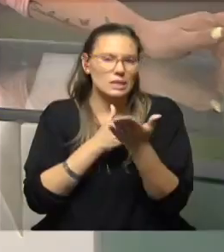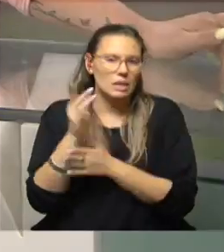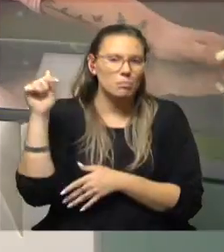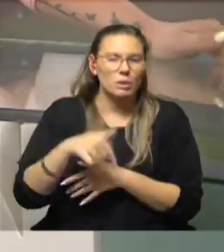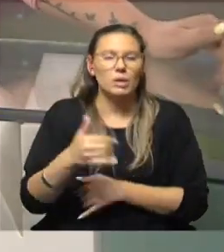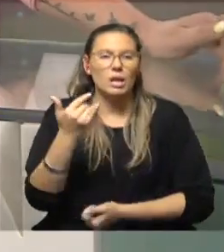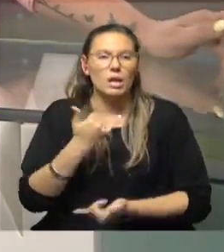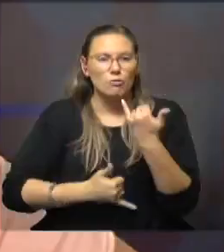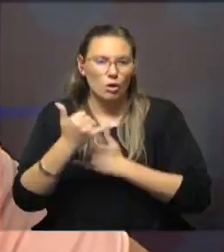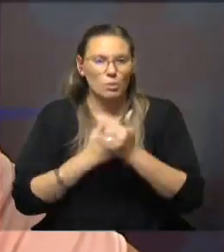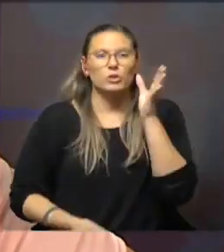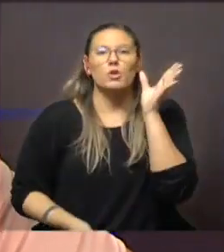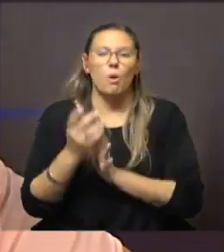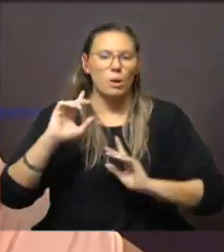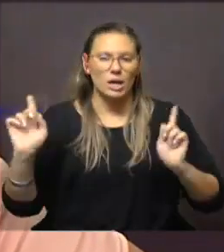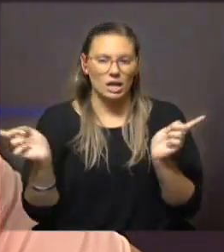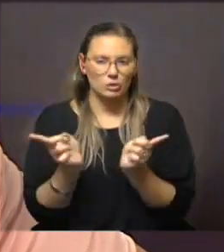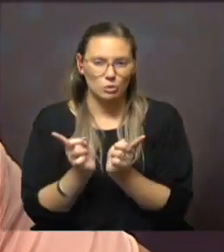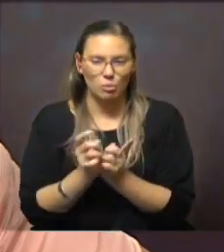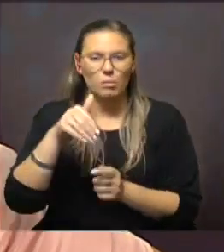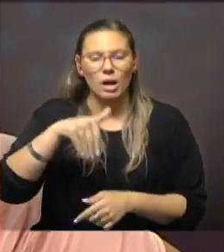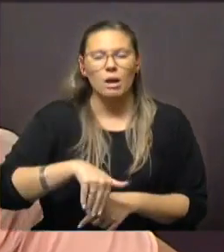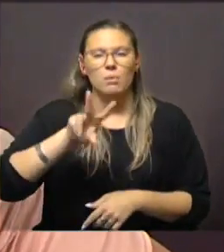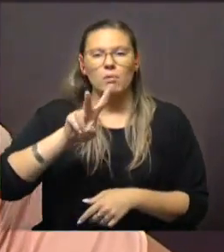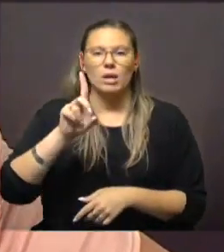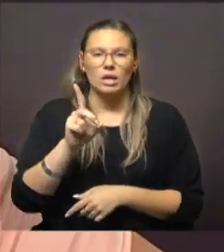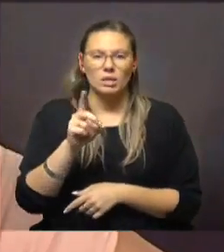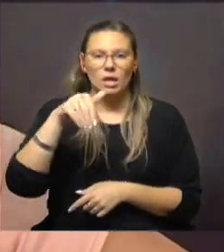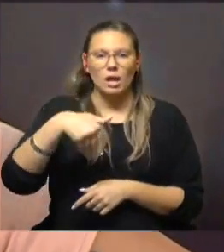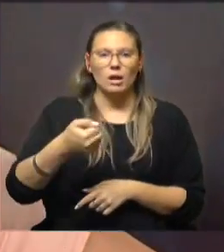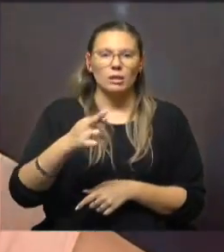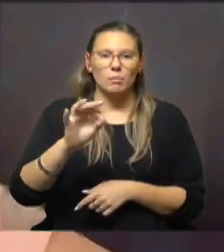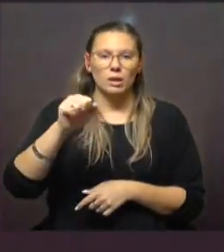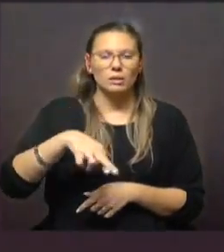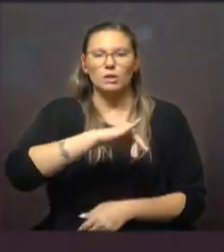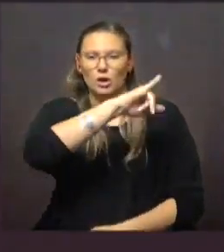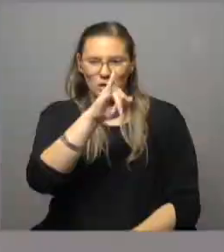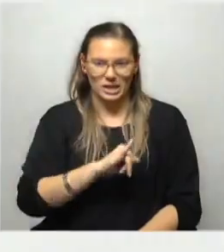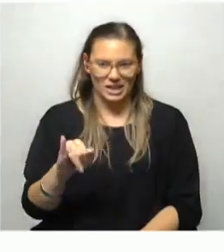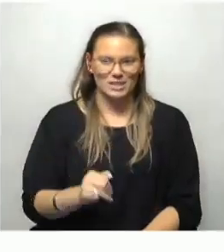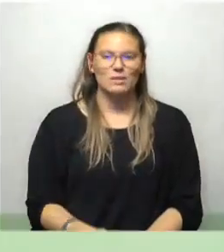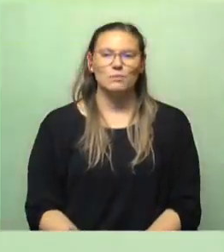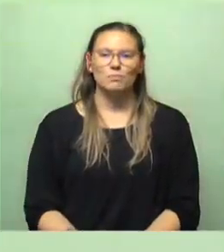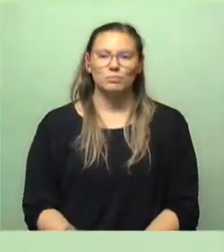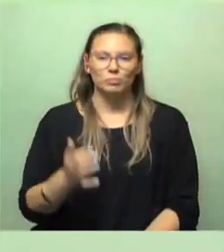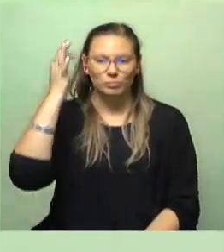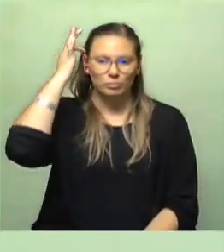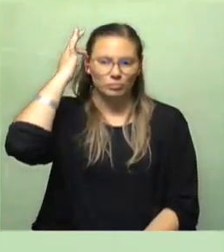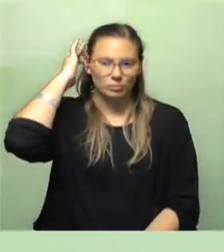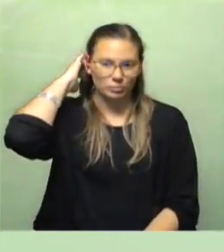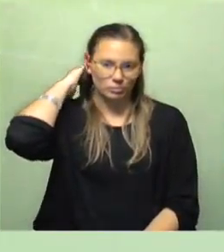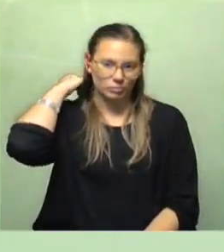actualizándonos, dándonos el resumen de lo que va a ser MBD Noticias, Martín Rodríguez.